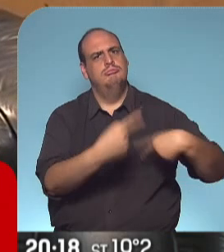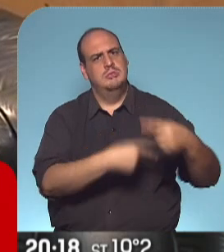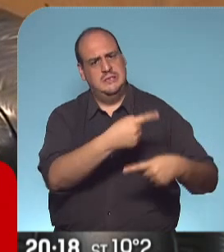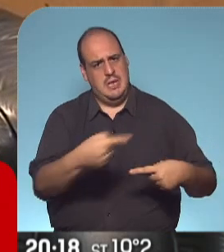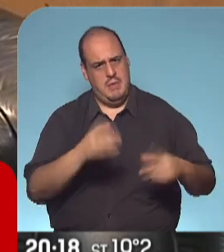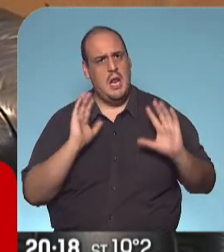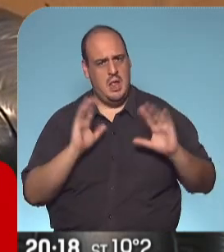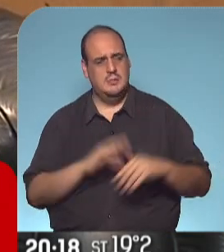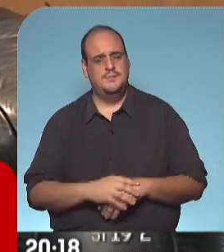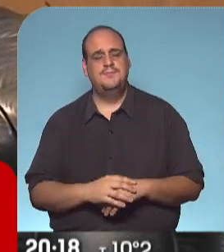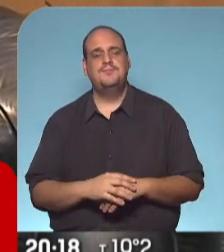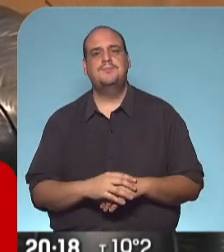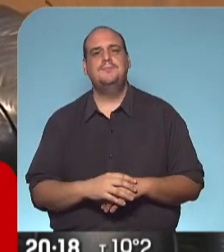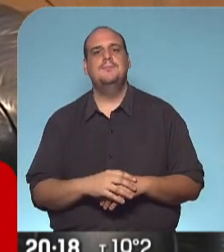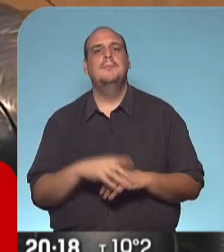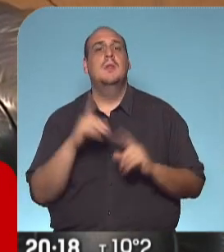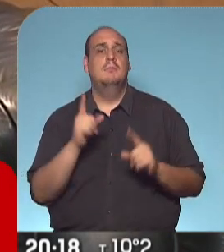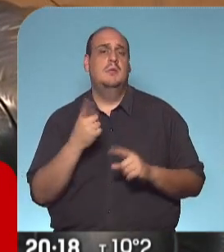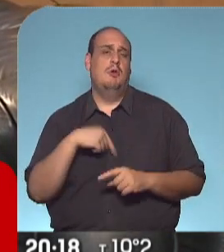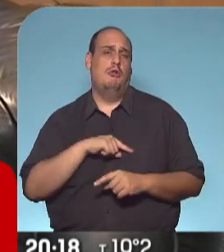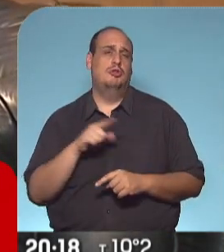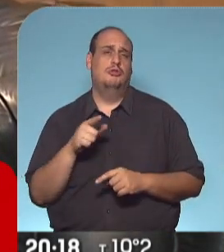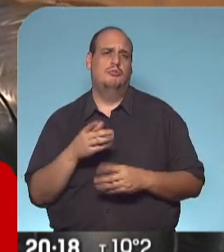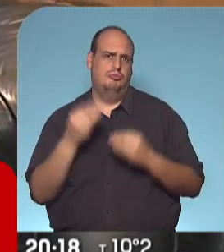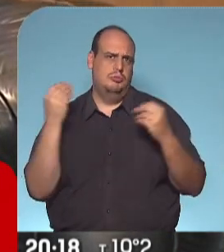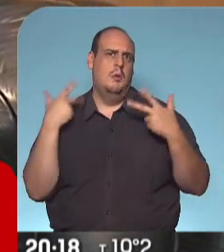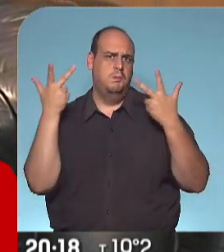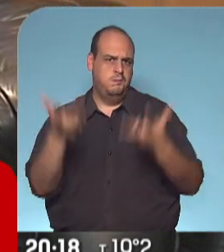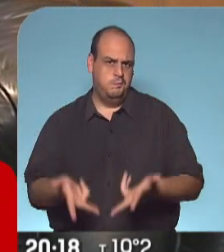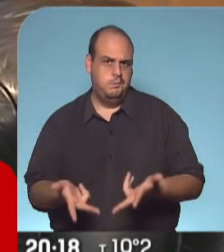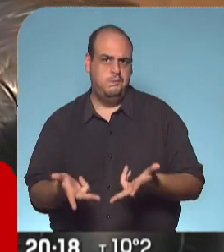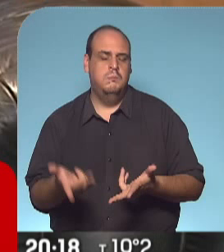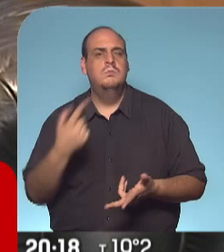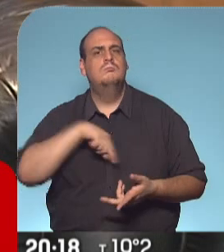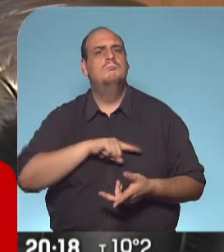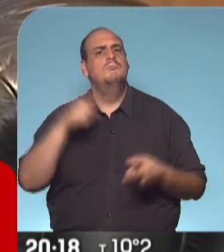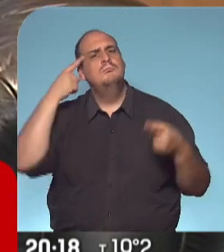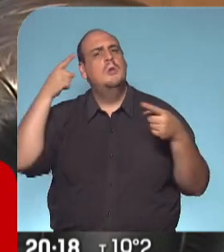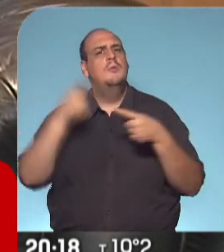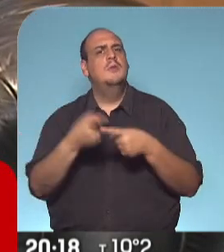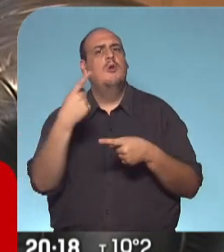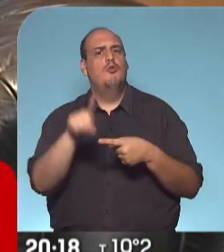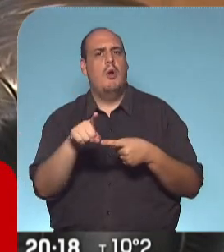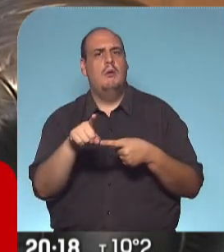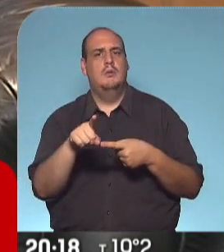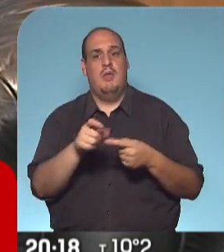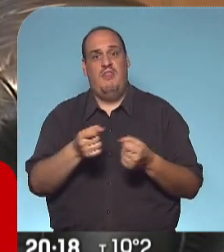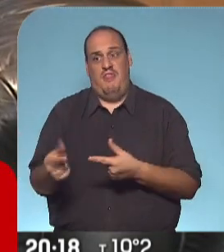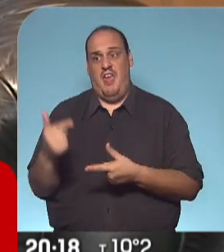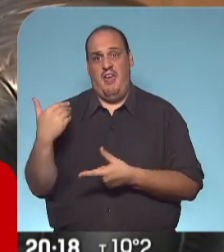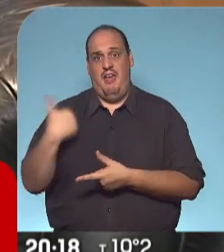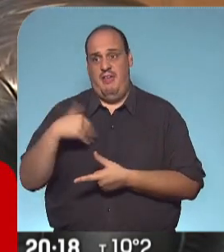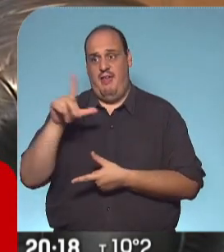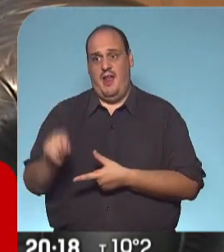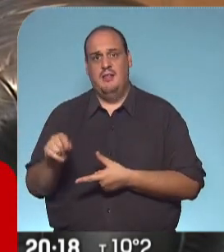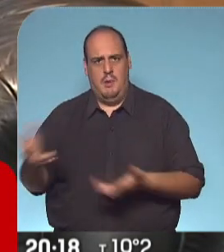semana. Como hemos dicho unas cuantas veces, nosotros lo que buscamos es darle condiciones a Argentina para que se